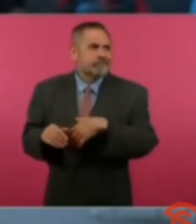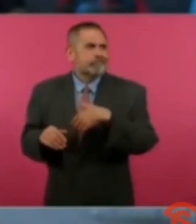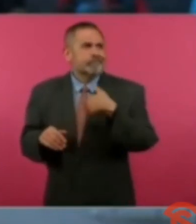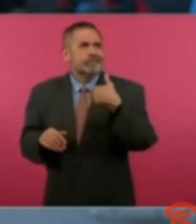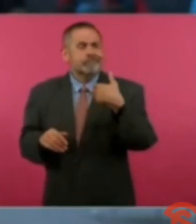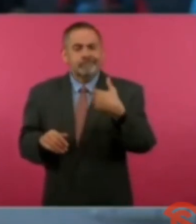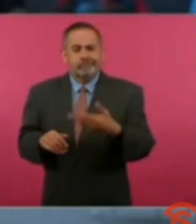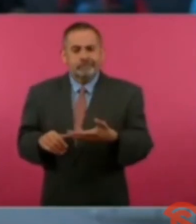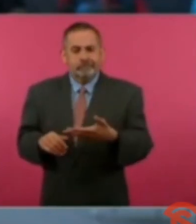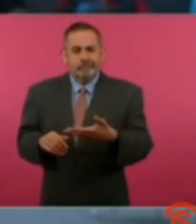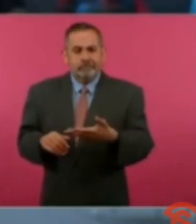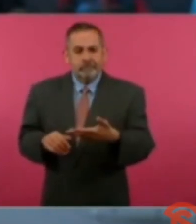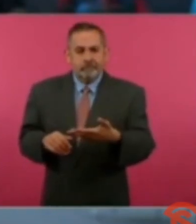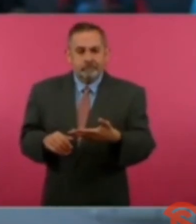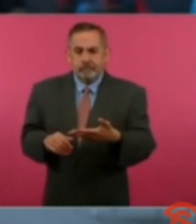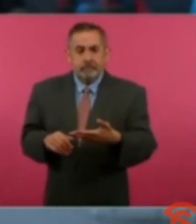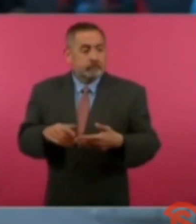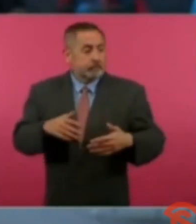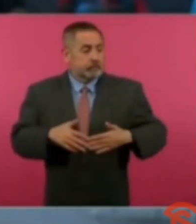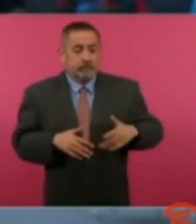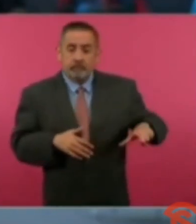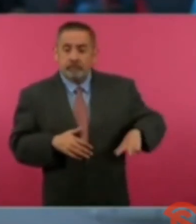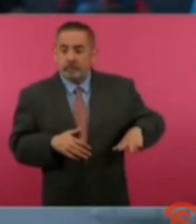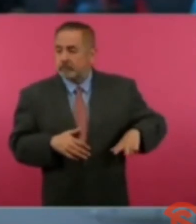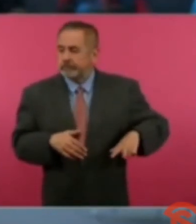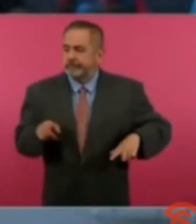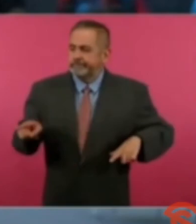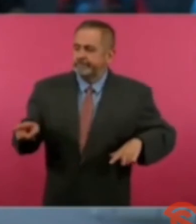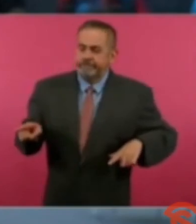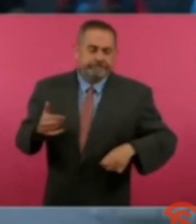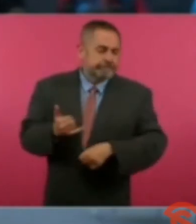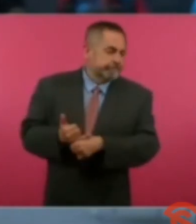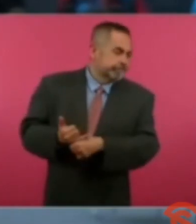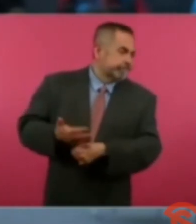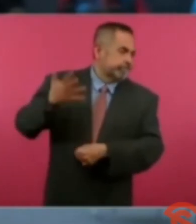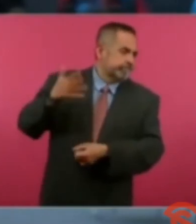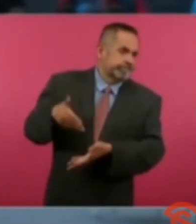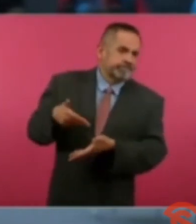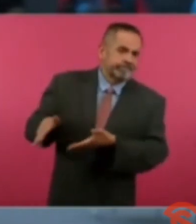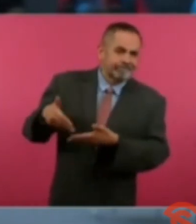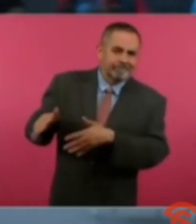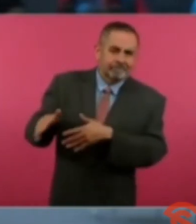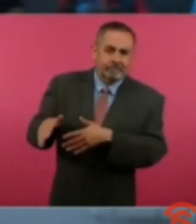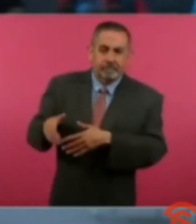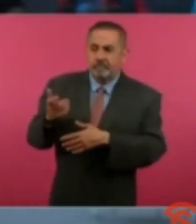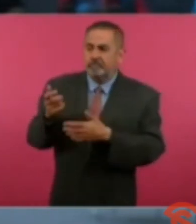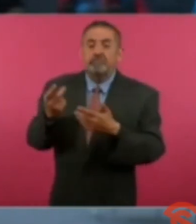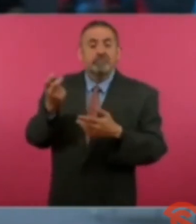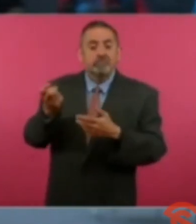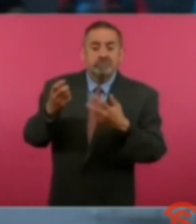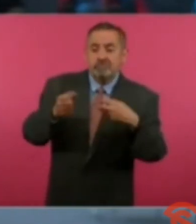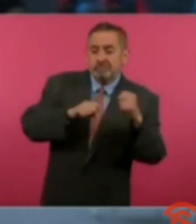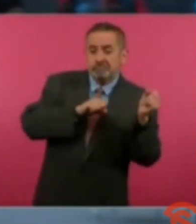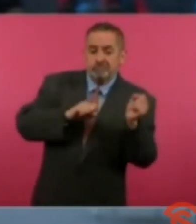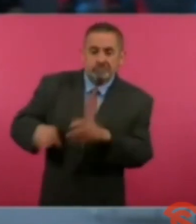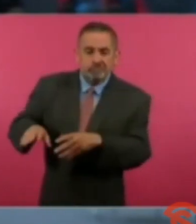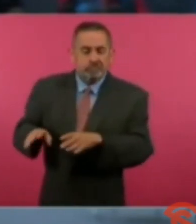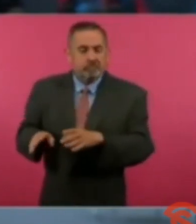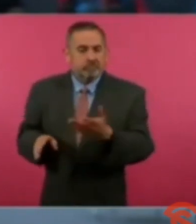punta que le lastimaba al gobierno desde el movimiento del 58 y por ello se abandonó a los